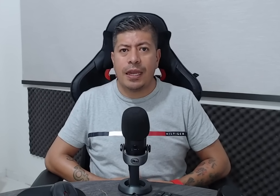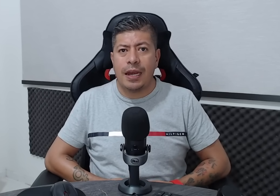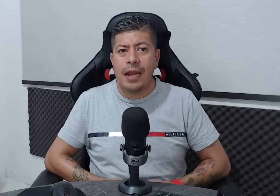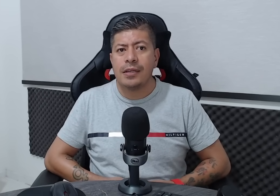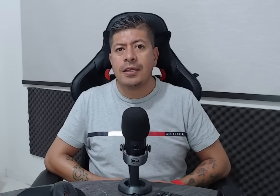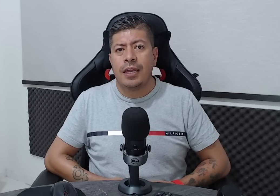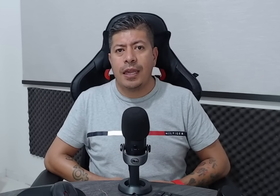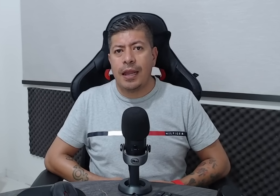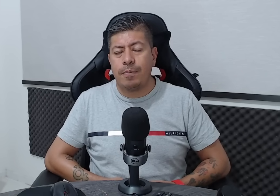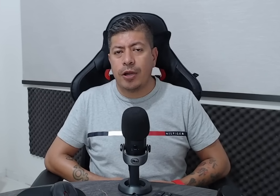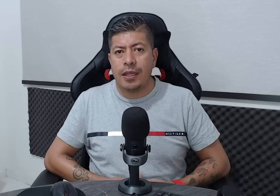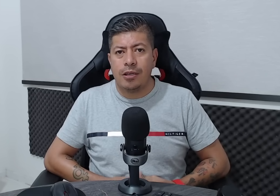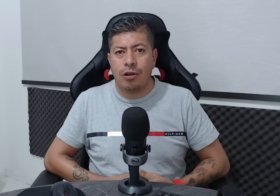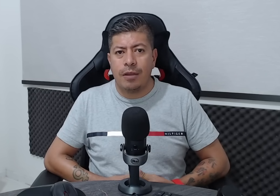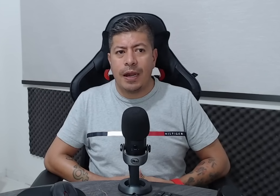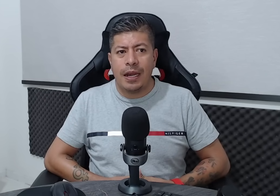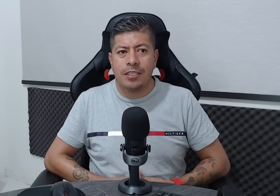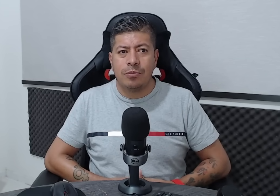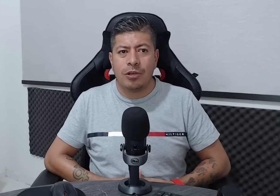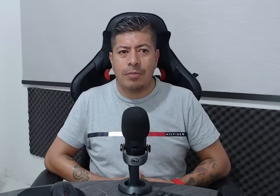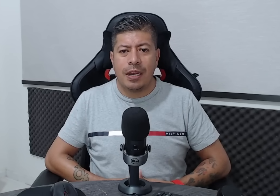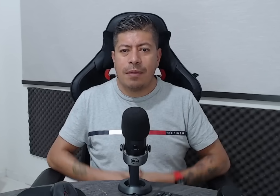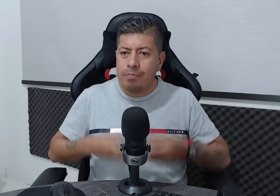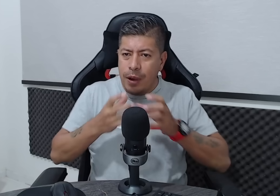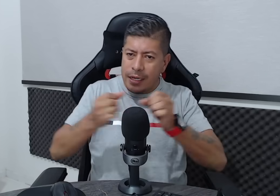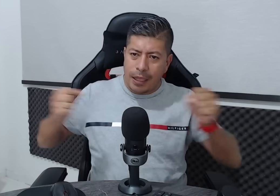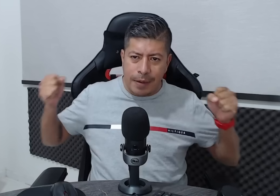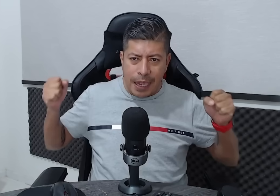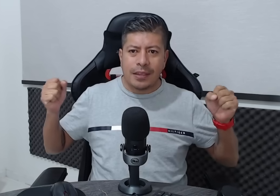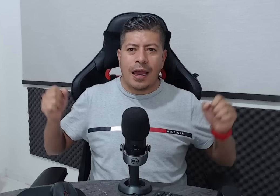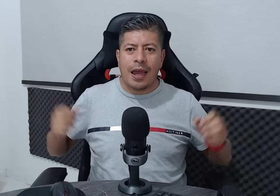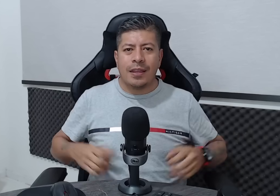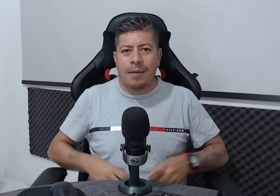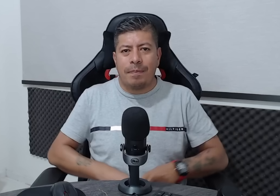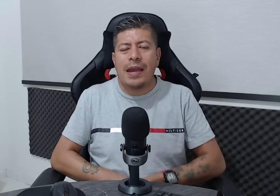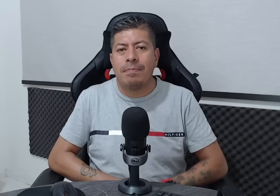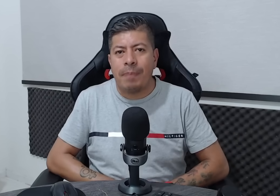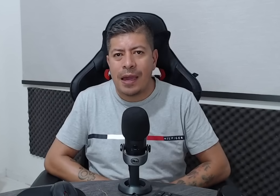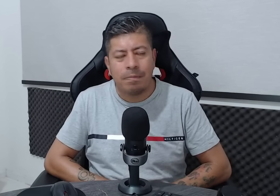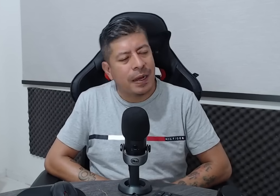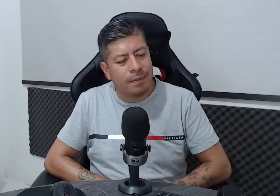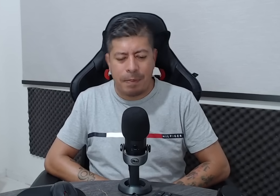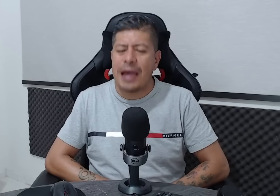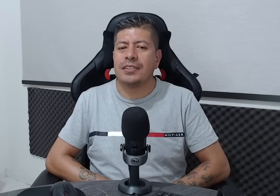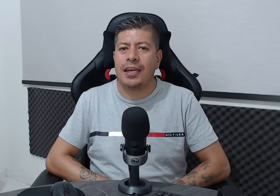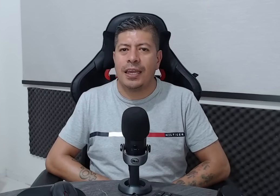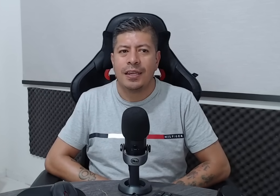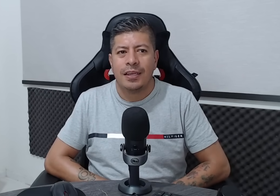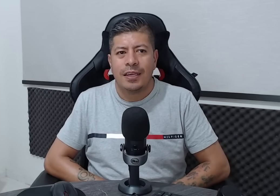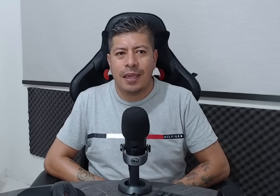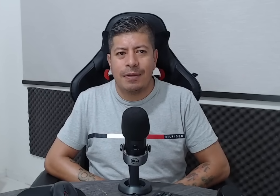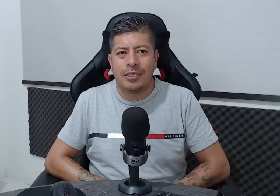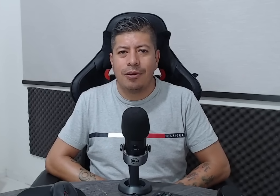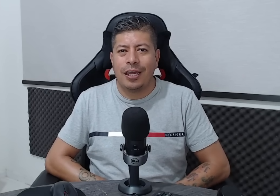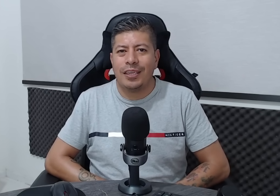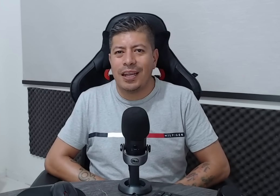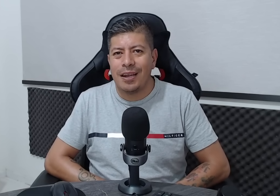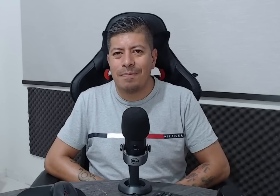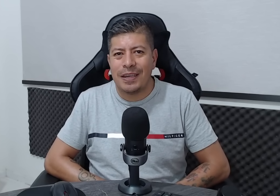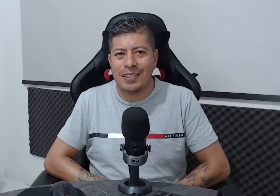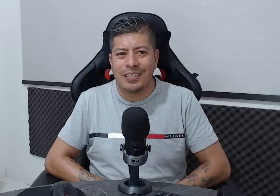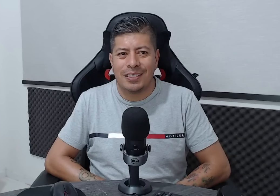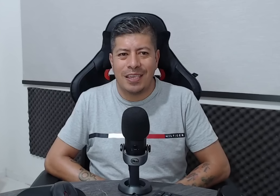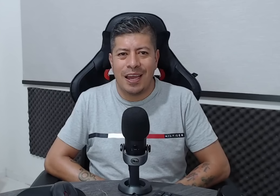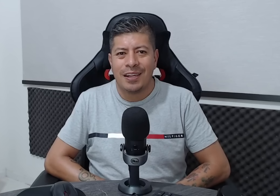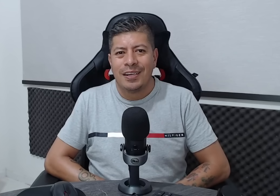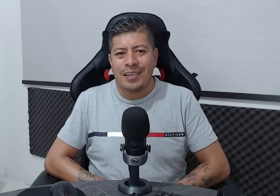nivel general en la época del neoliberalismo que mire puerta abierta de par en par pásele llévese lo que quiera del